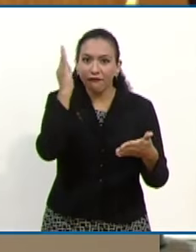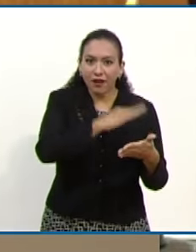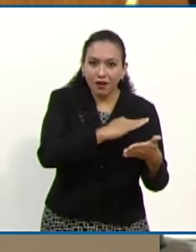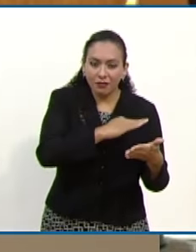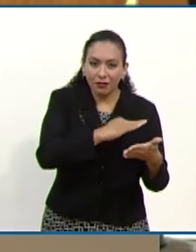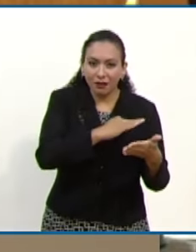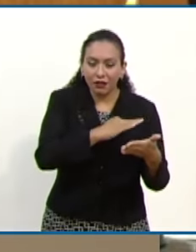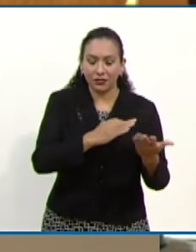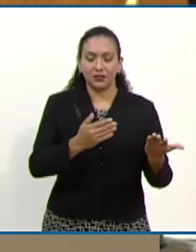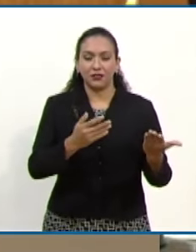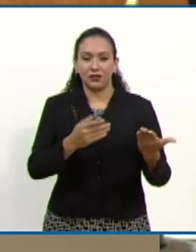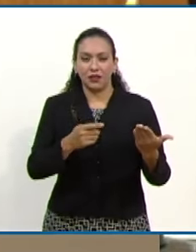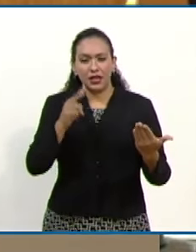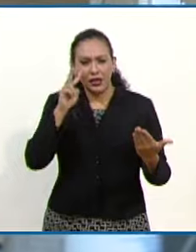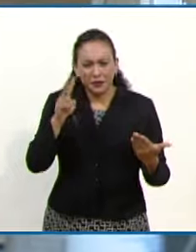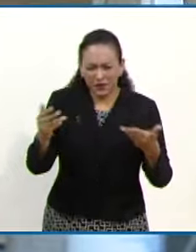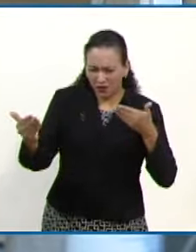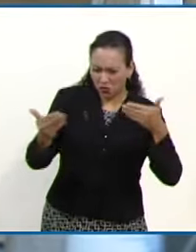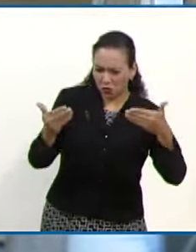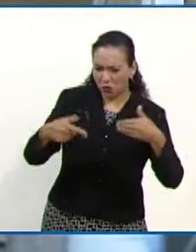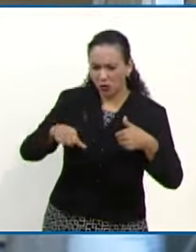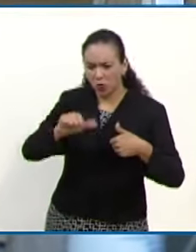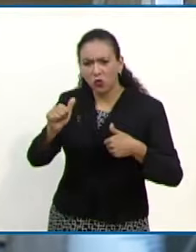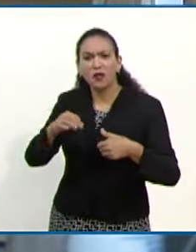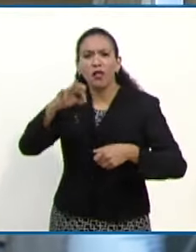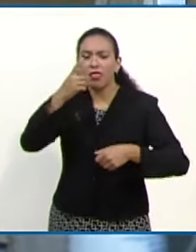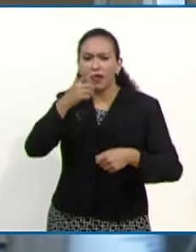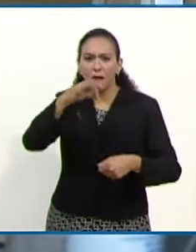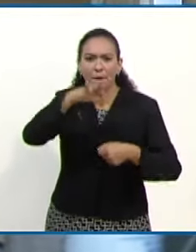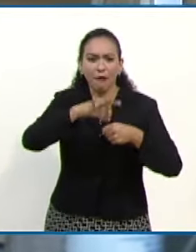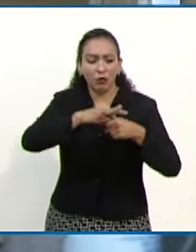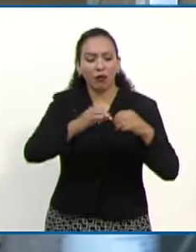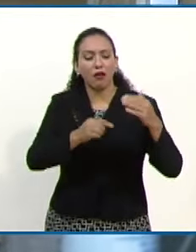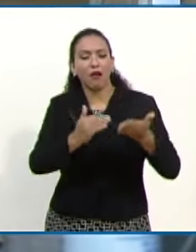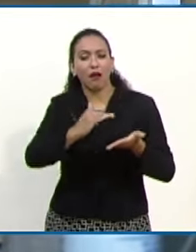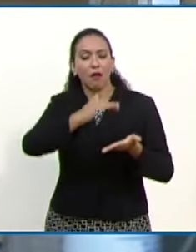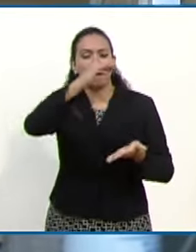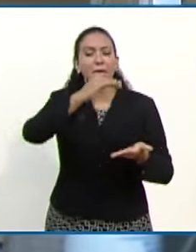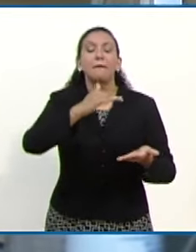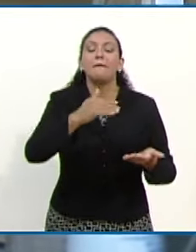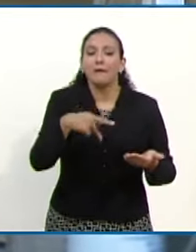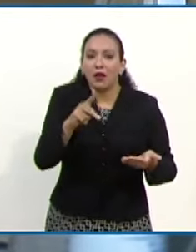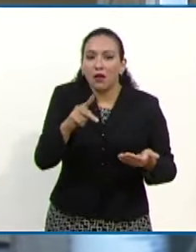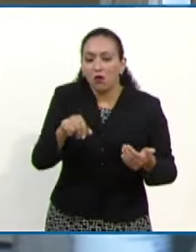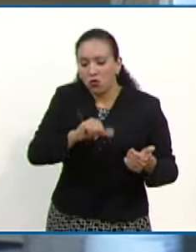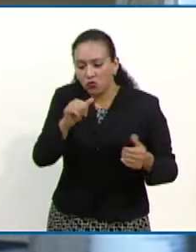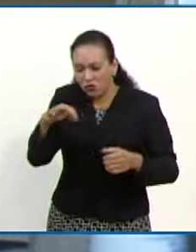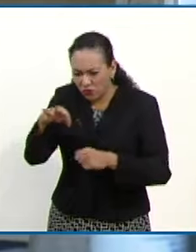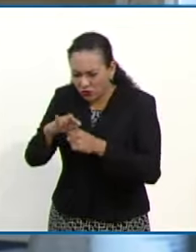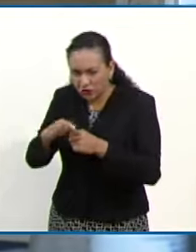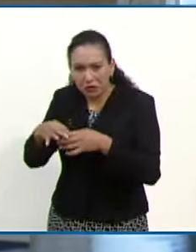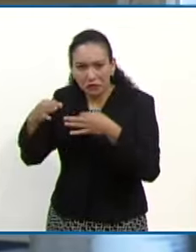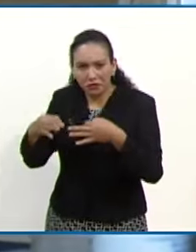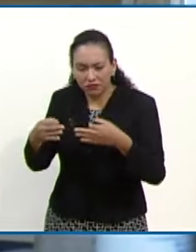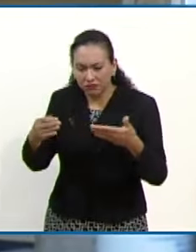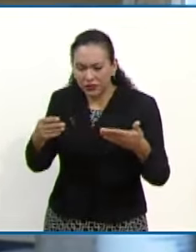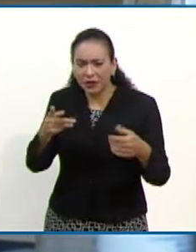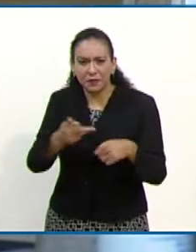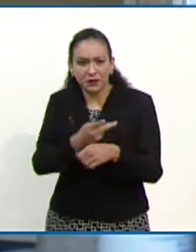era menor a los votos nulos. Aseguró que se le negó su derecho de acceso a la justicia al descartarse el